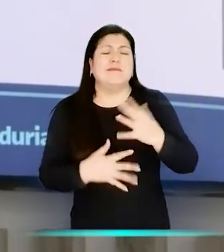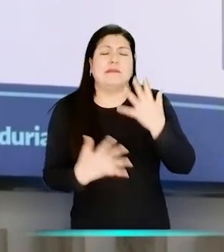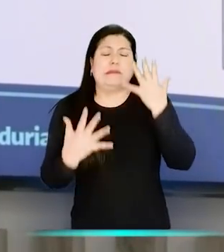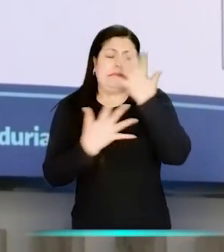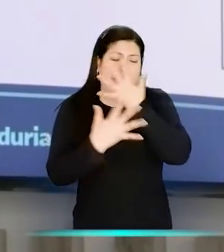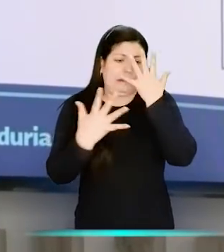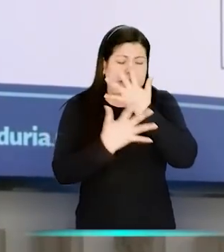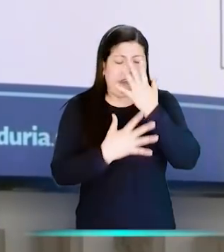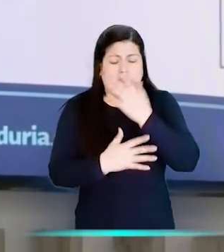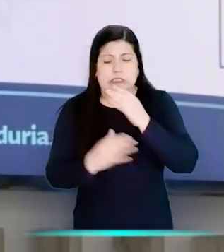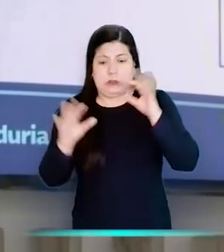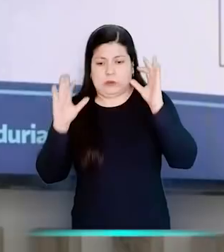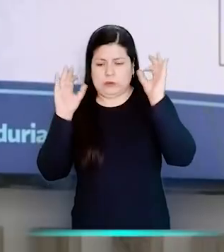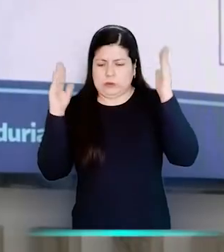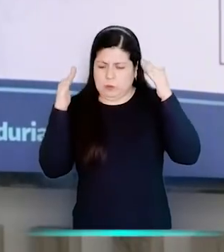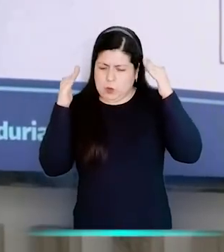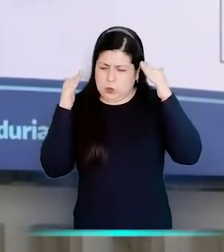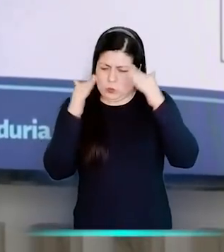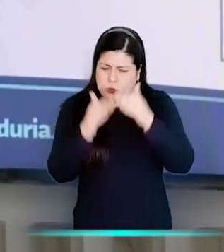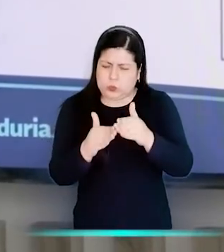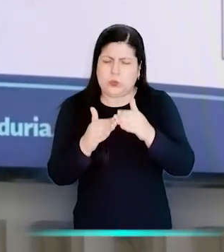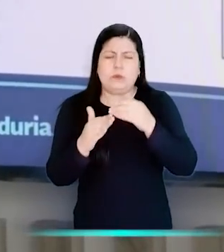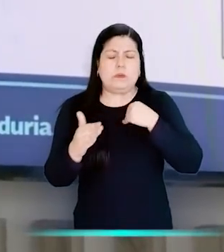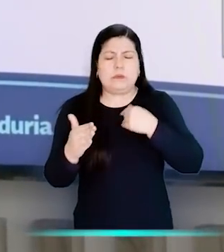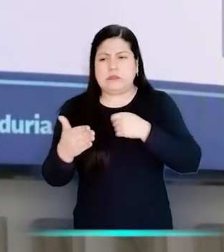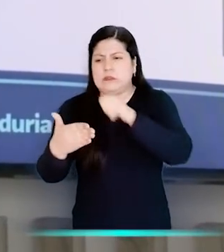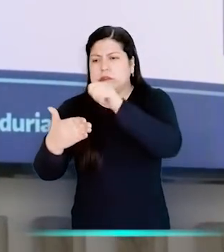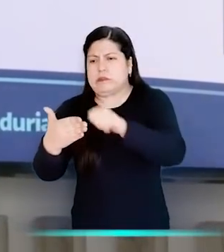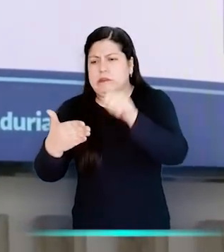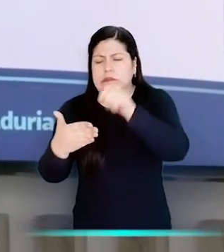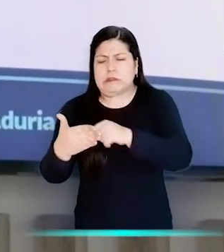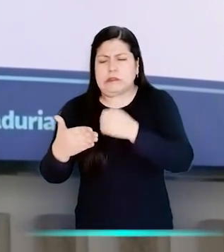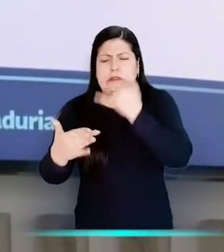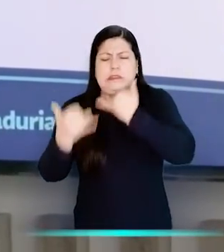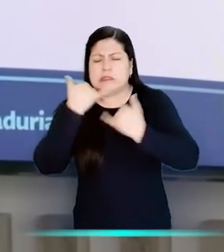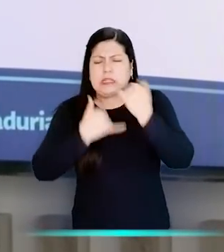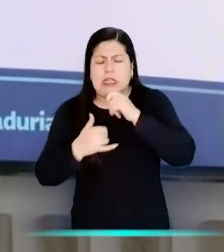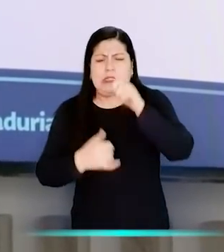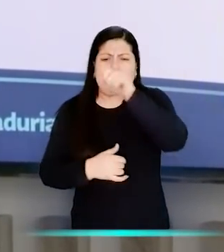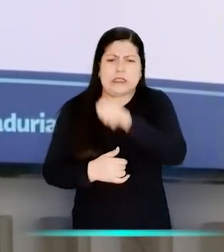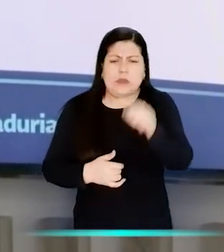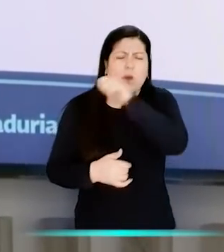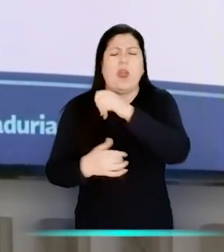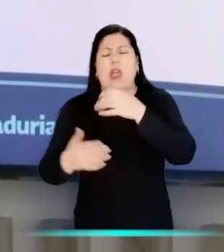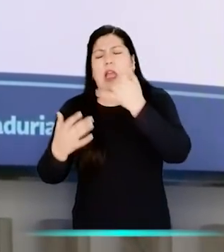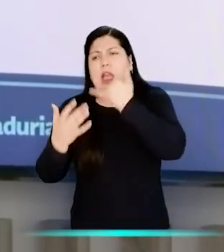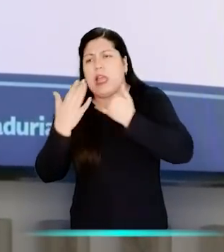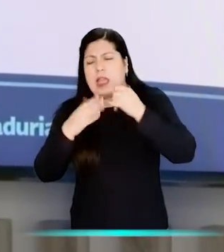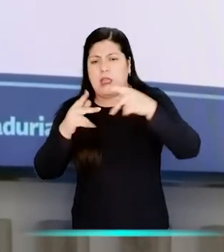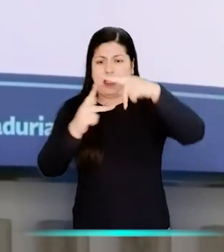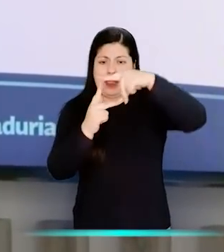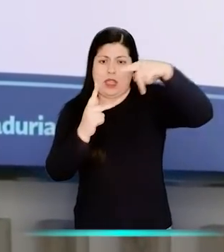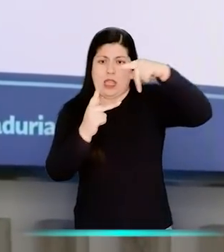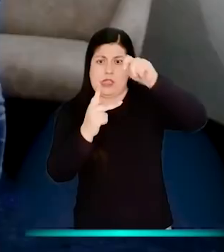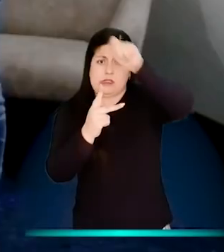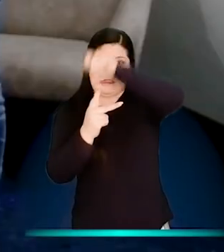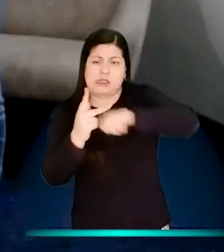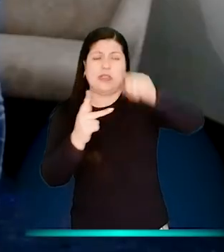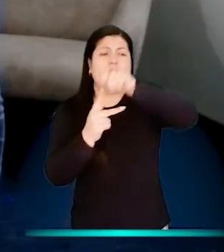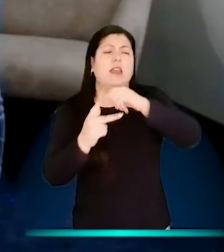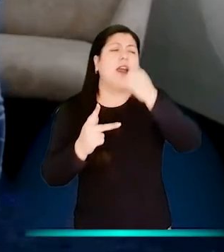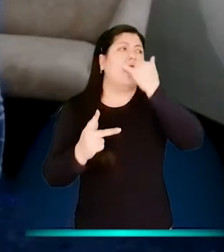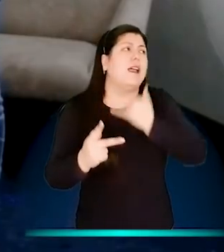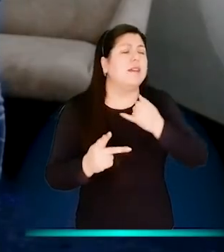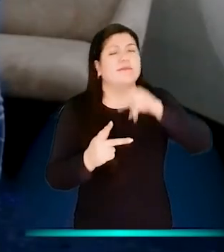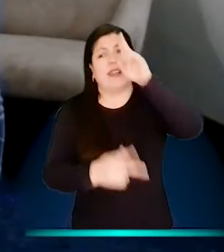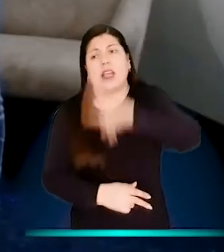esa concentración o ese entrenamiento, marca una X o un círculo o se sale del cuadrito y anula el